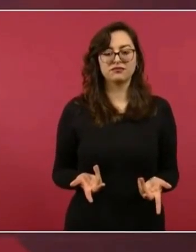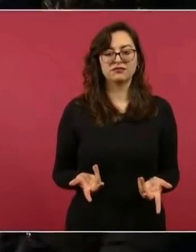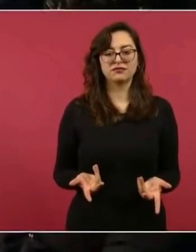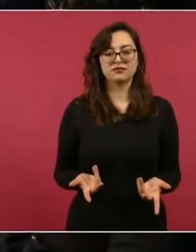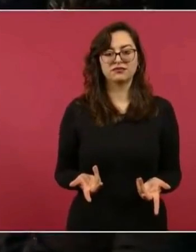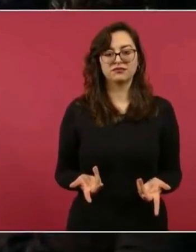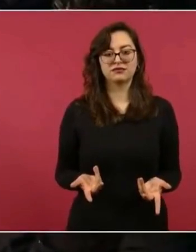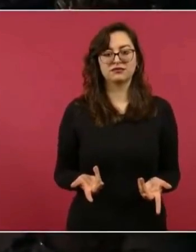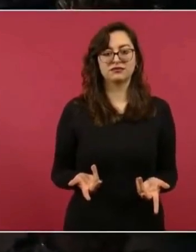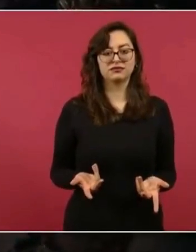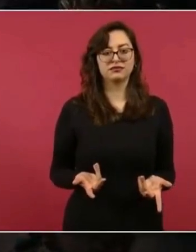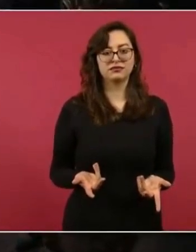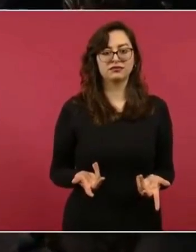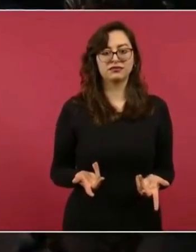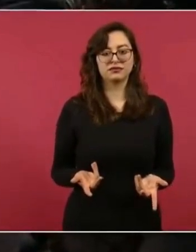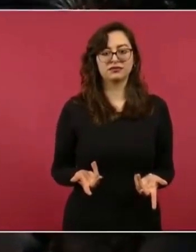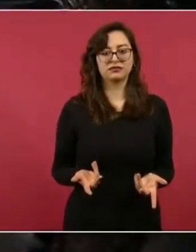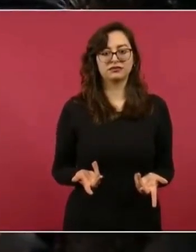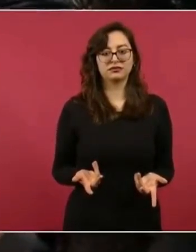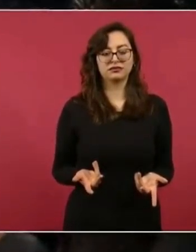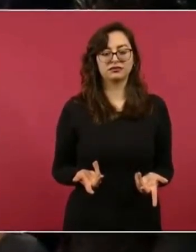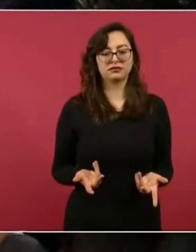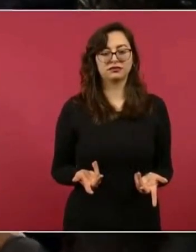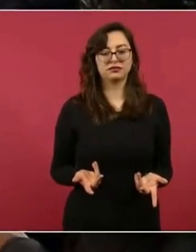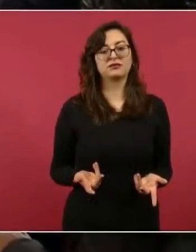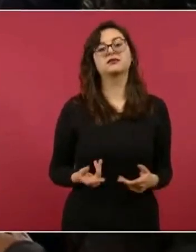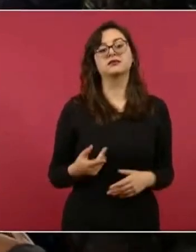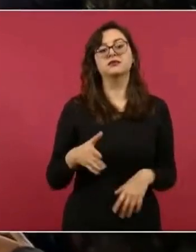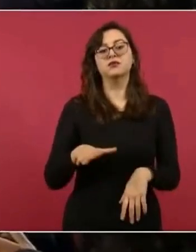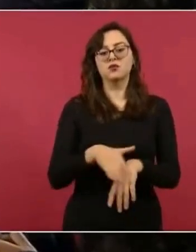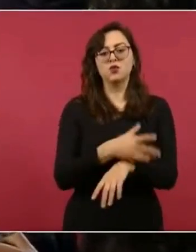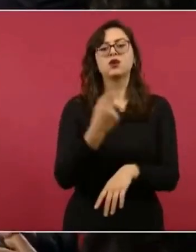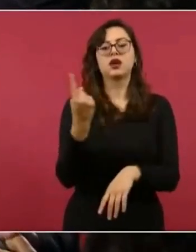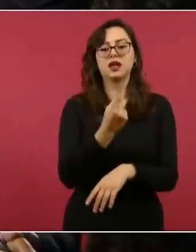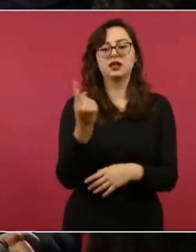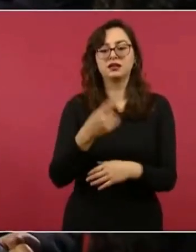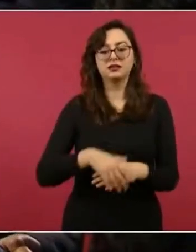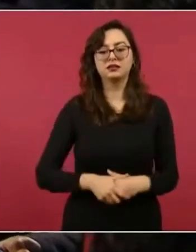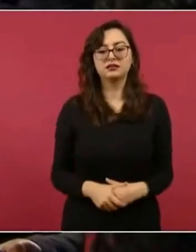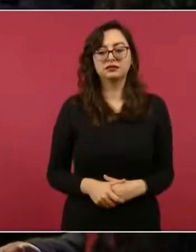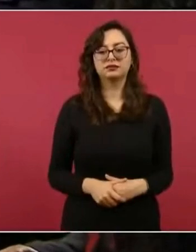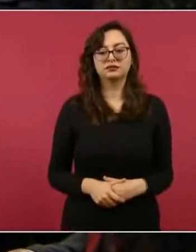obtienen beneficios con esa política,